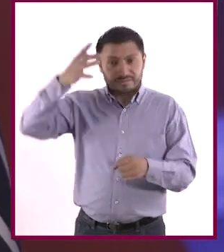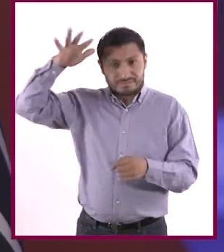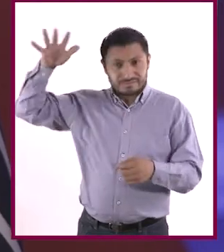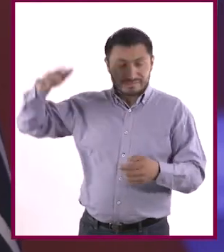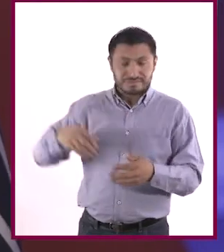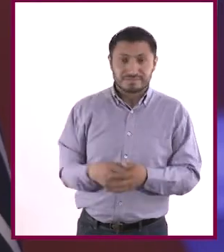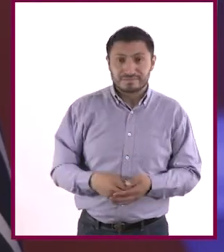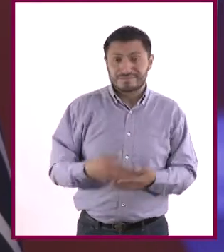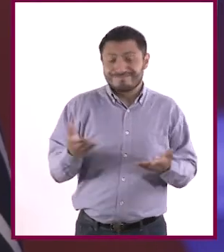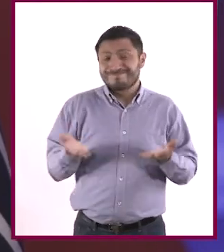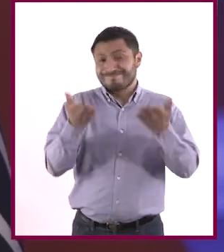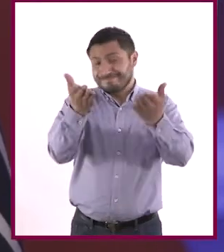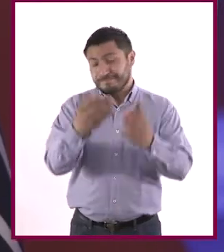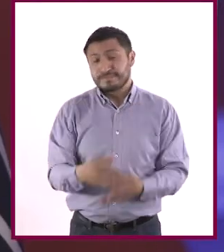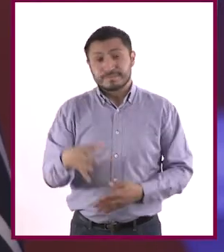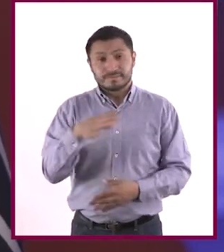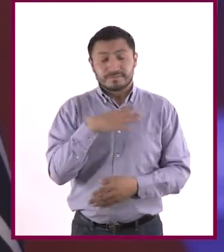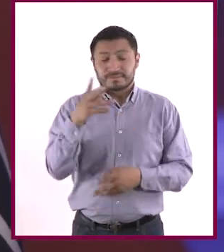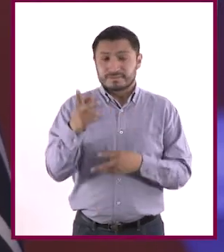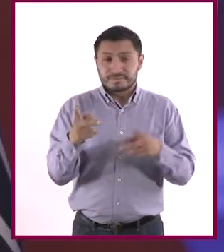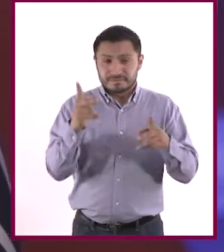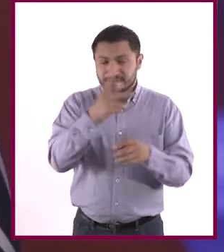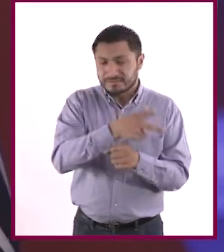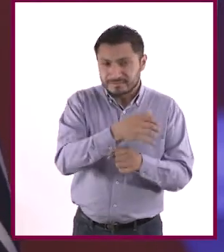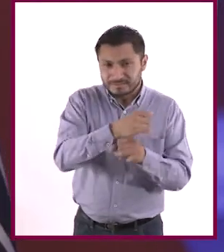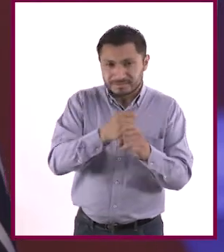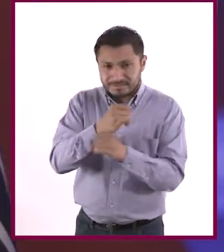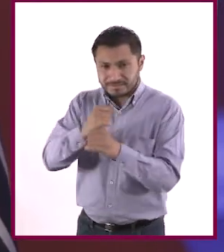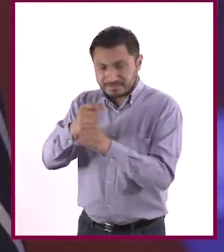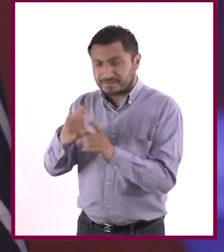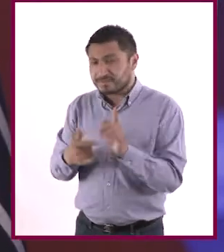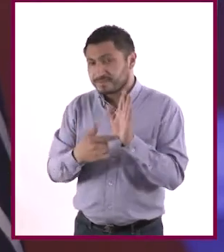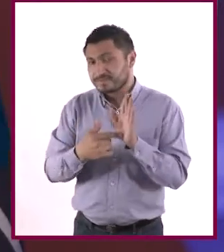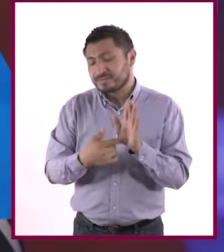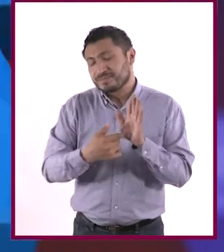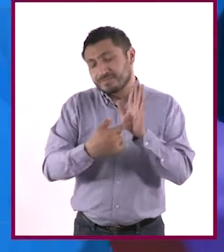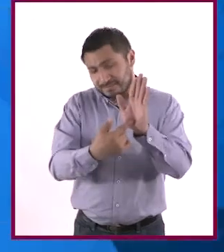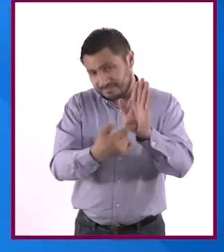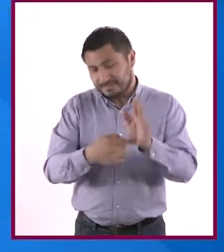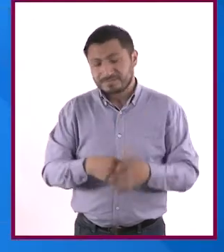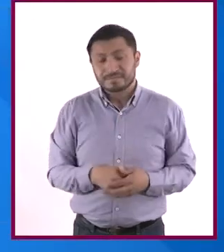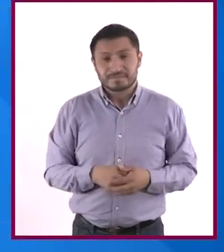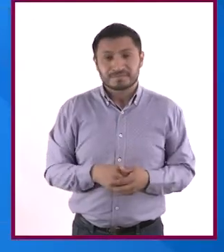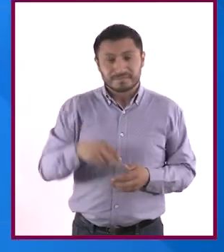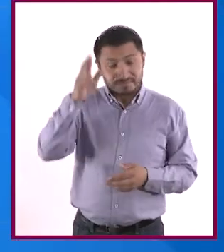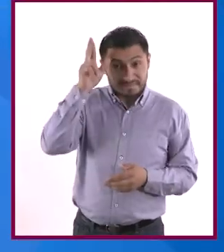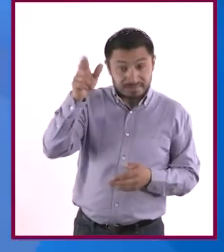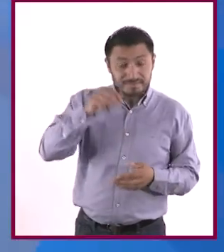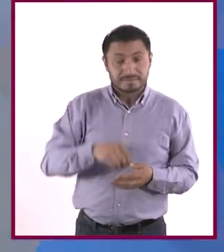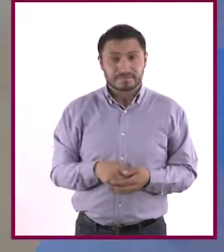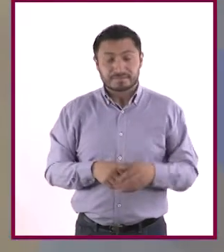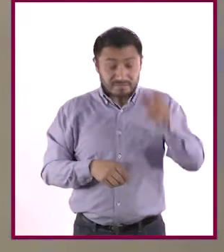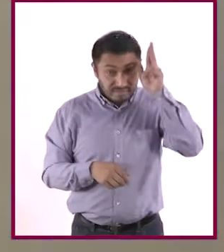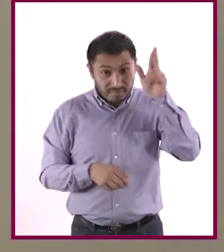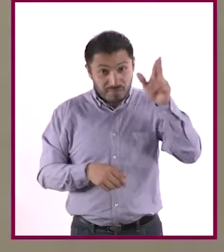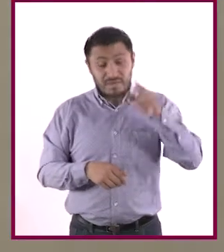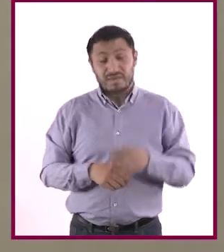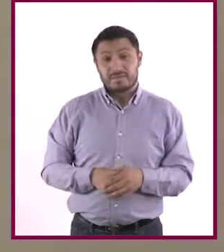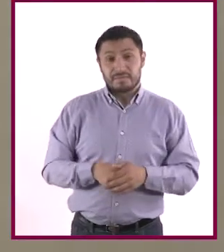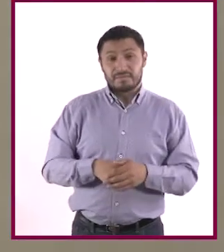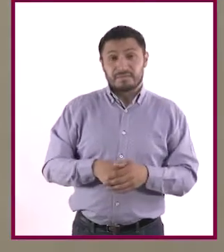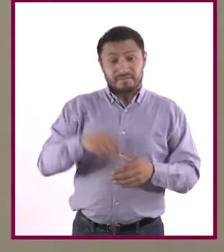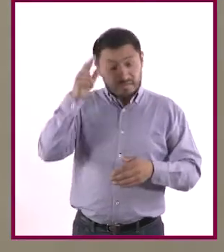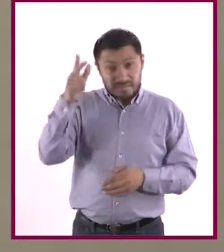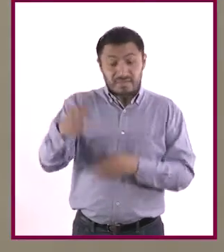adultocentrista. Vamos con Donovan, que nos tiene preparada una investigación muy completa. Hola, Donovan. Hola, Shadani. Hola a